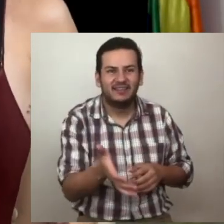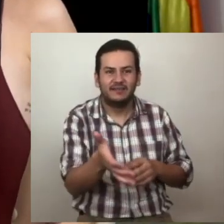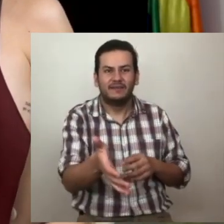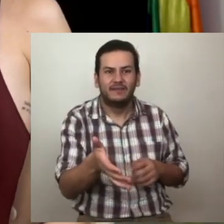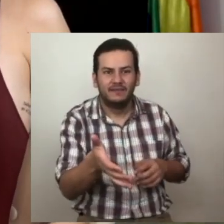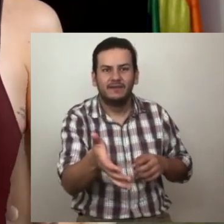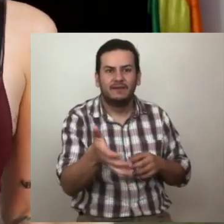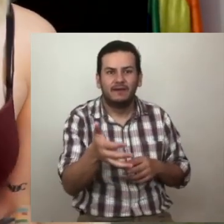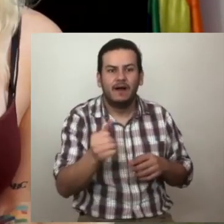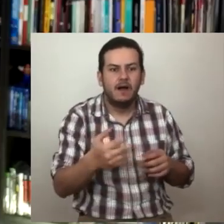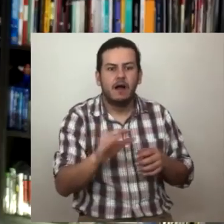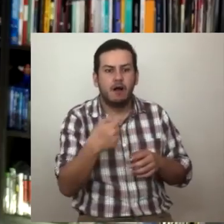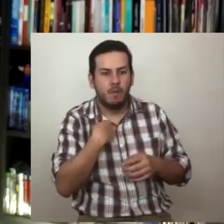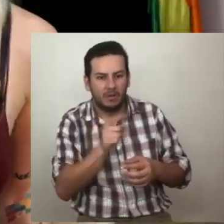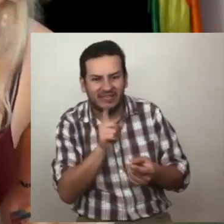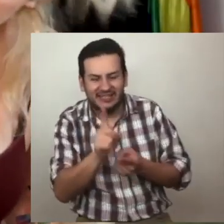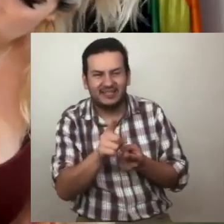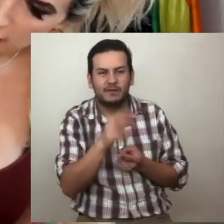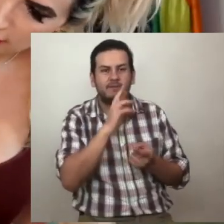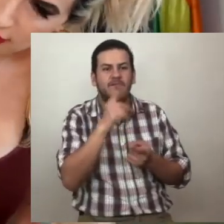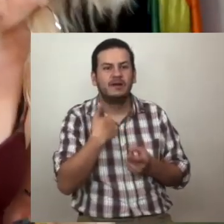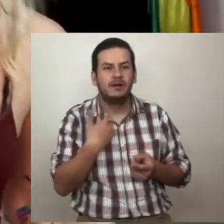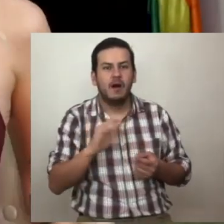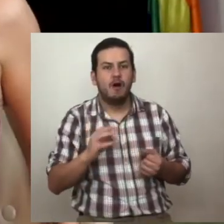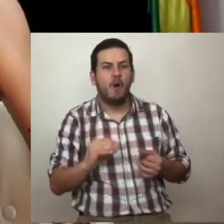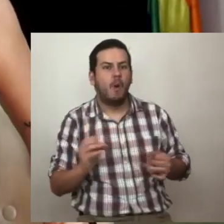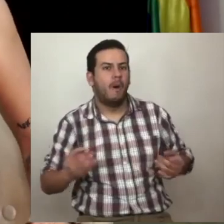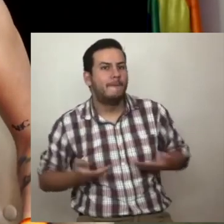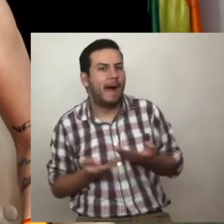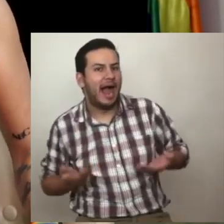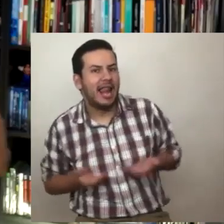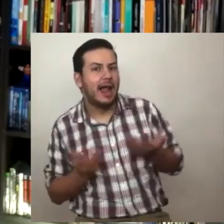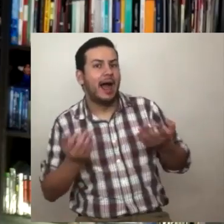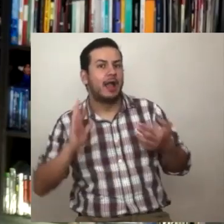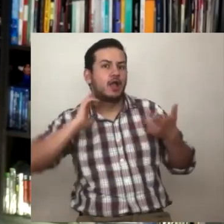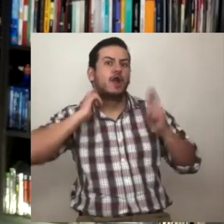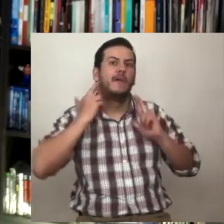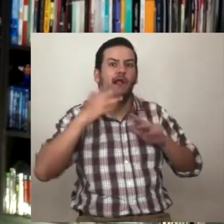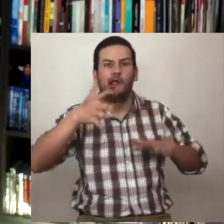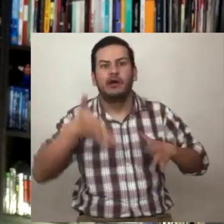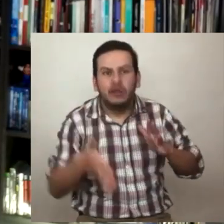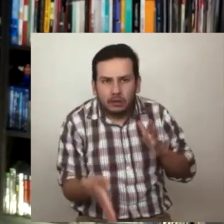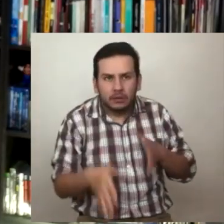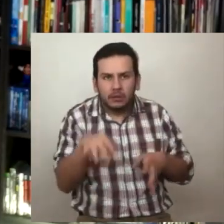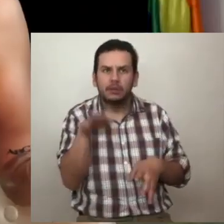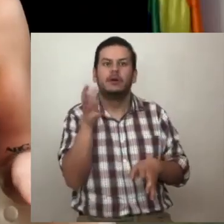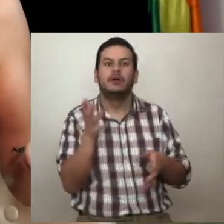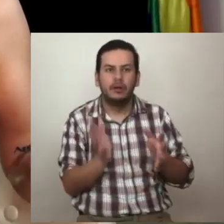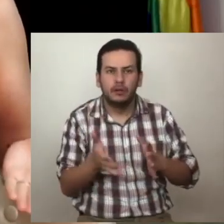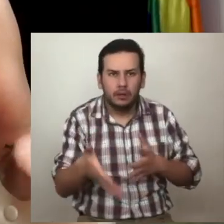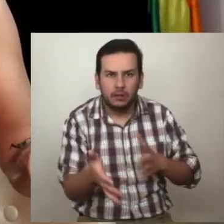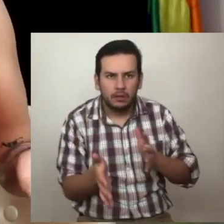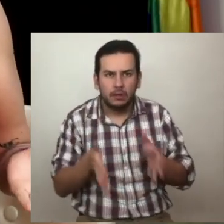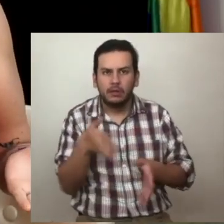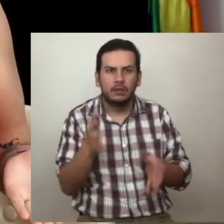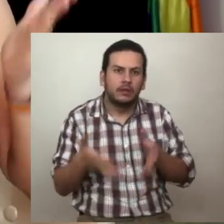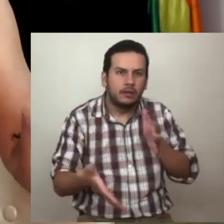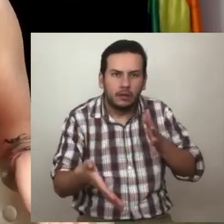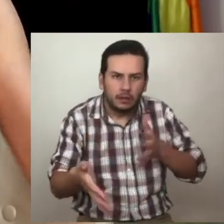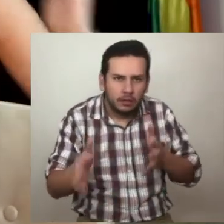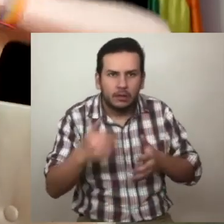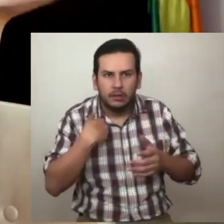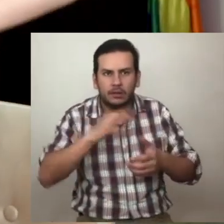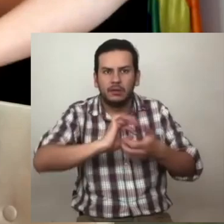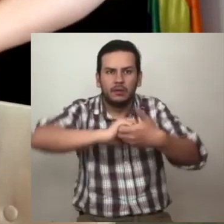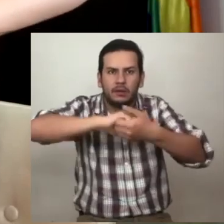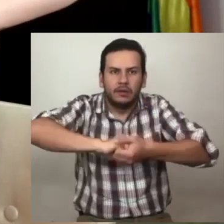acerco, no sé si me debería acercar. Ahí me acerco, comienzan como aquí, como a bailar el robot. Digo, mando la mano, quito la mano, mando la mano, quito la mano. Eventualmente yo decido por estas personas y me